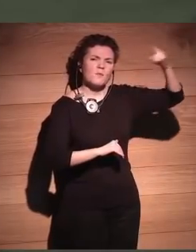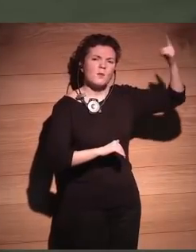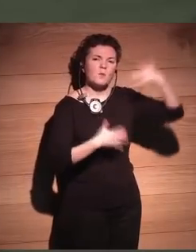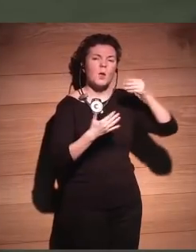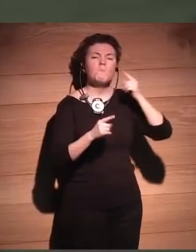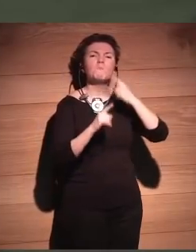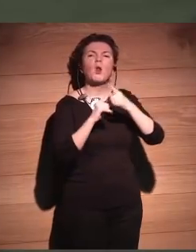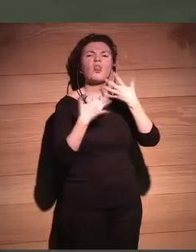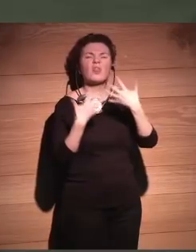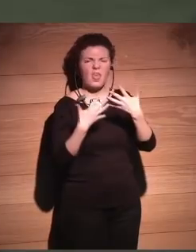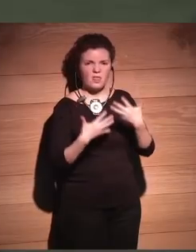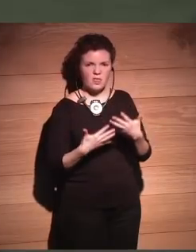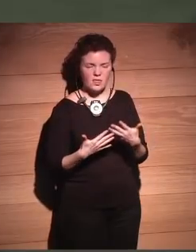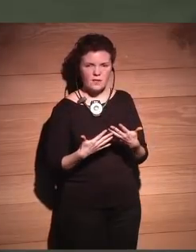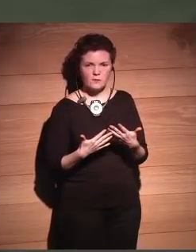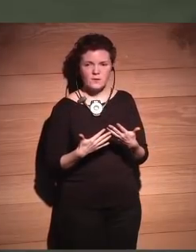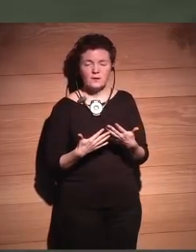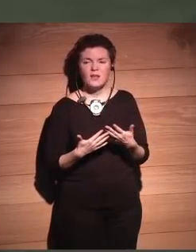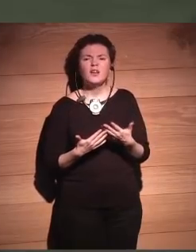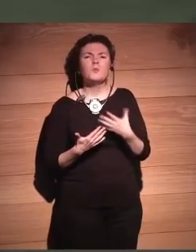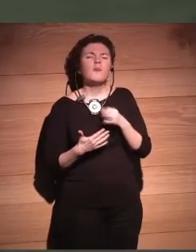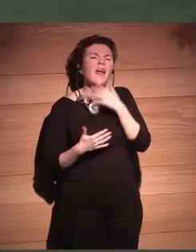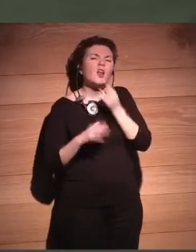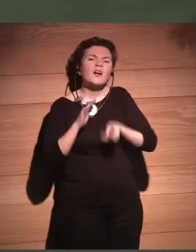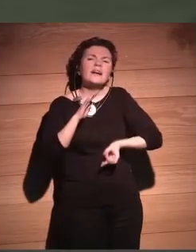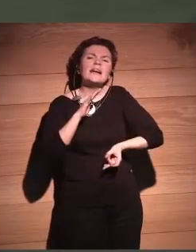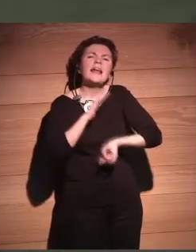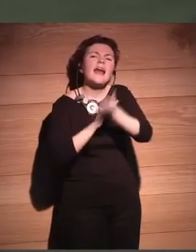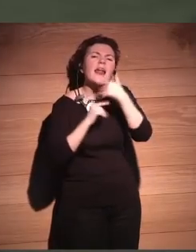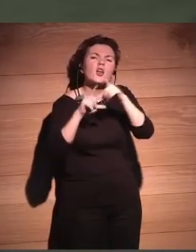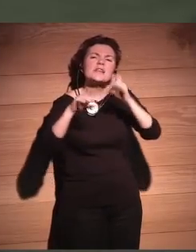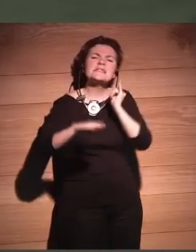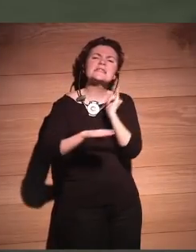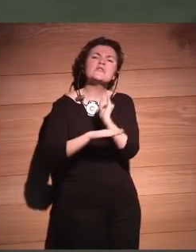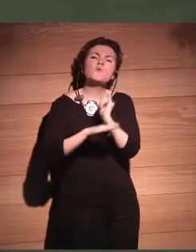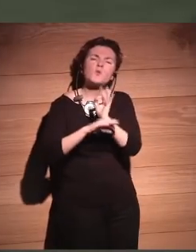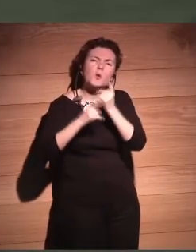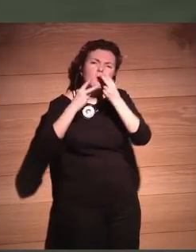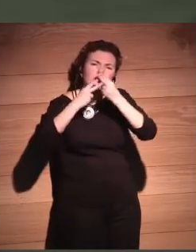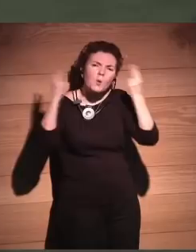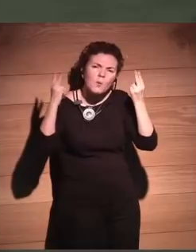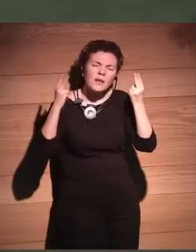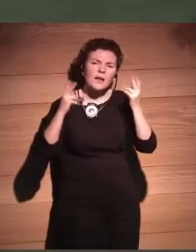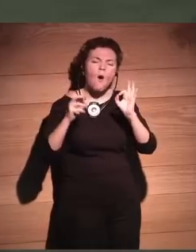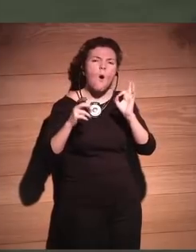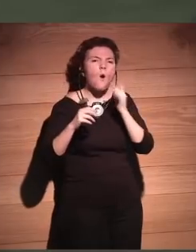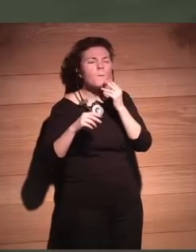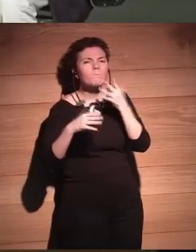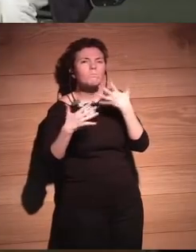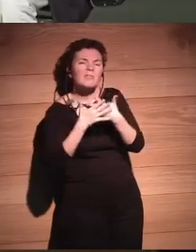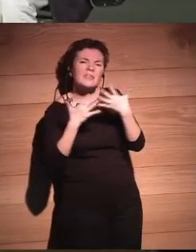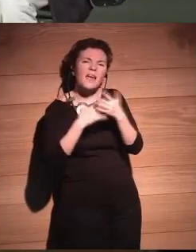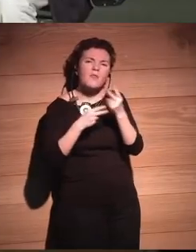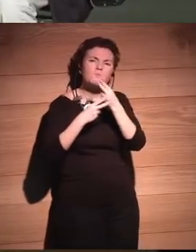¿Por qué no creamos una institución pública o público-privada